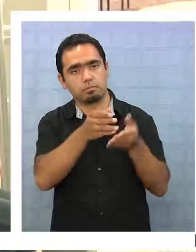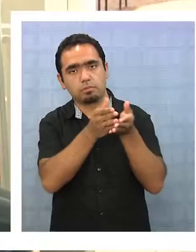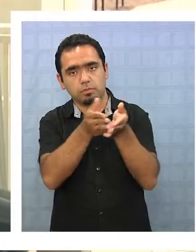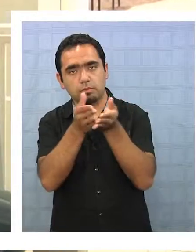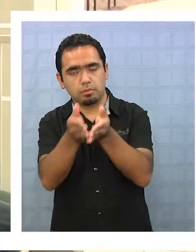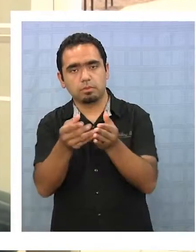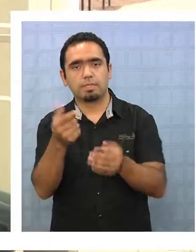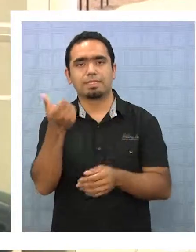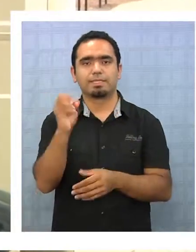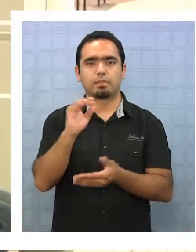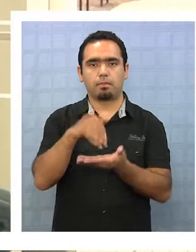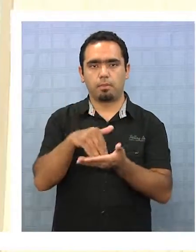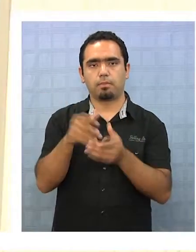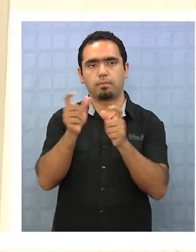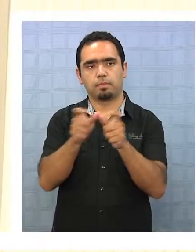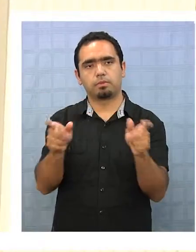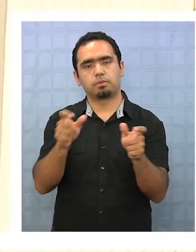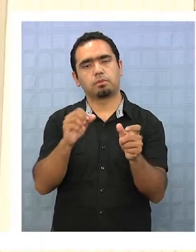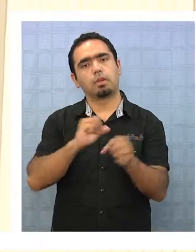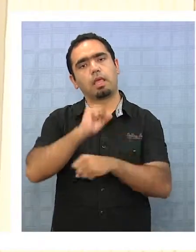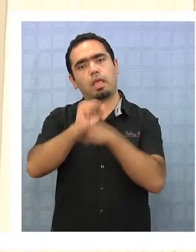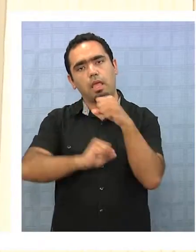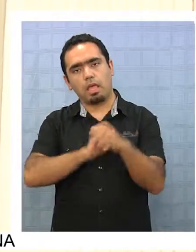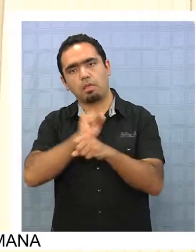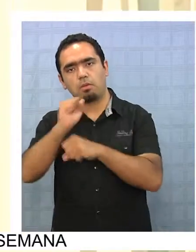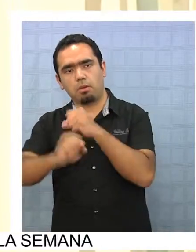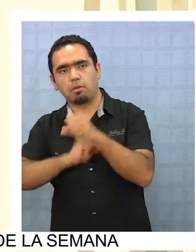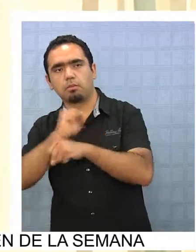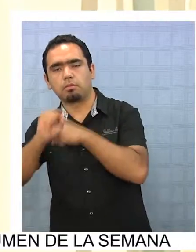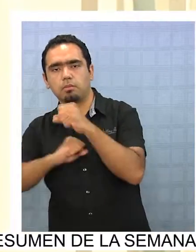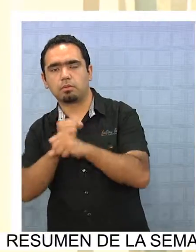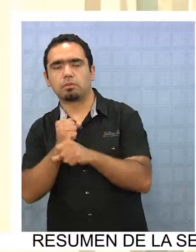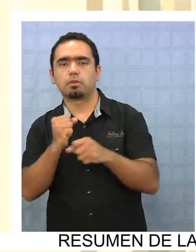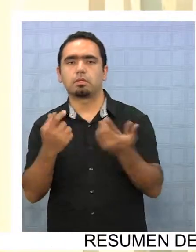de 60.000 personas todos los años, logrando superar las